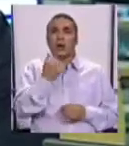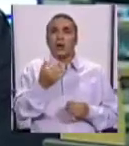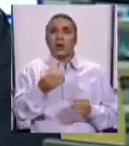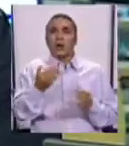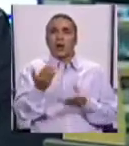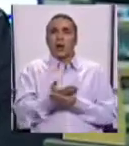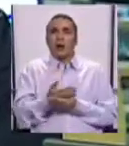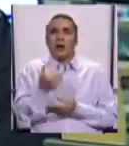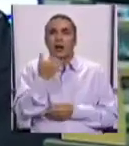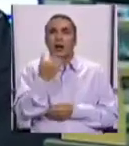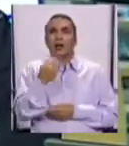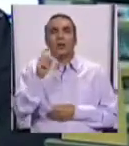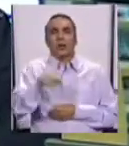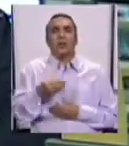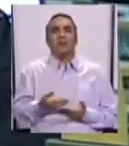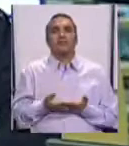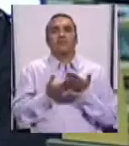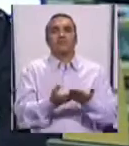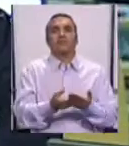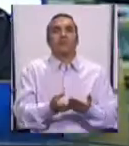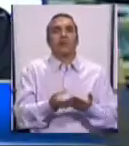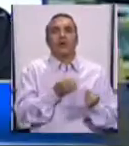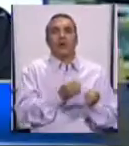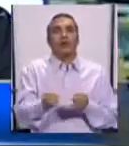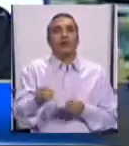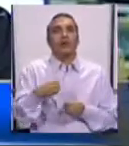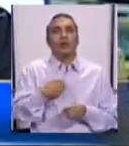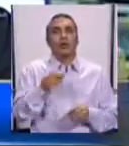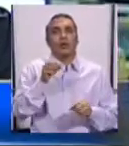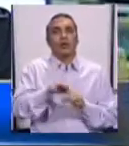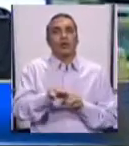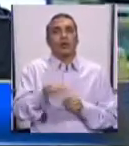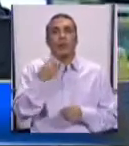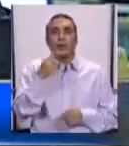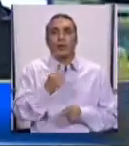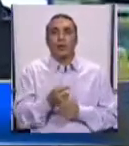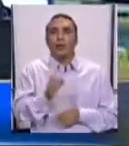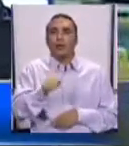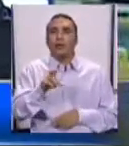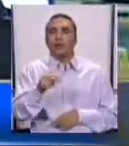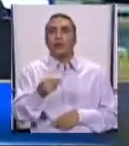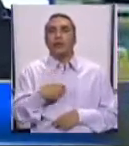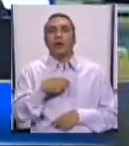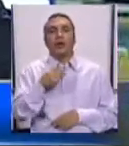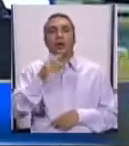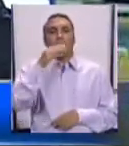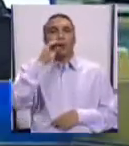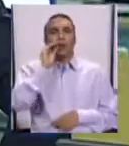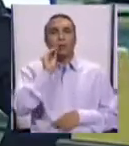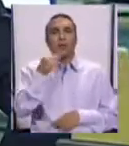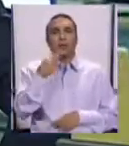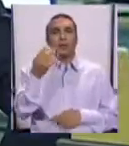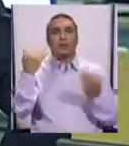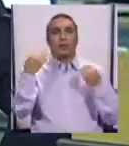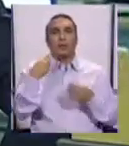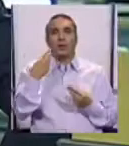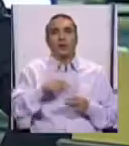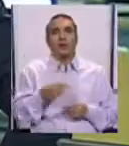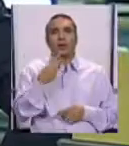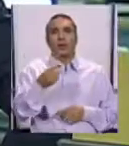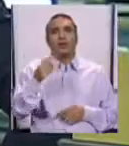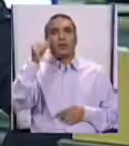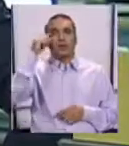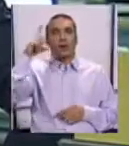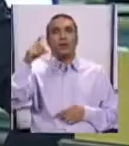actas deben ser presentadas al organismo electoral para demostrar su veracidad. El alcalde de Guayaquil, Jaime Lebot, también dijo que Guillermo Lasso